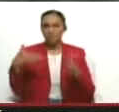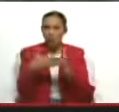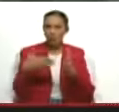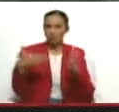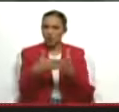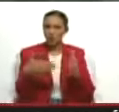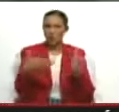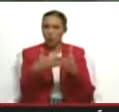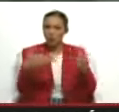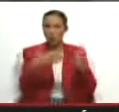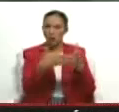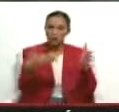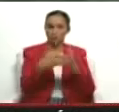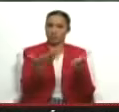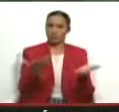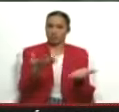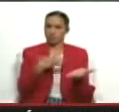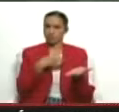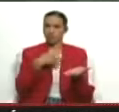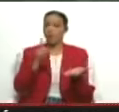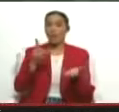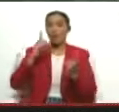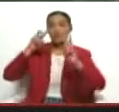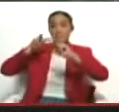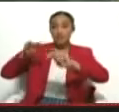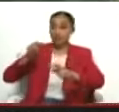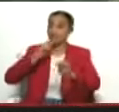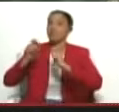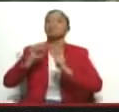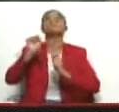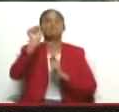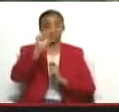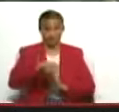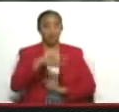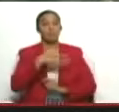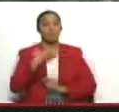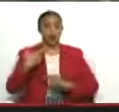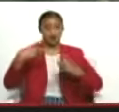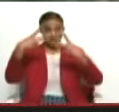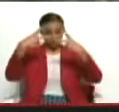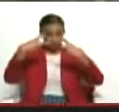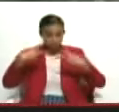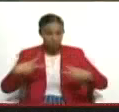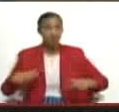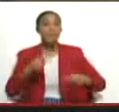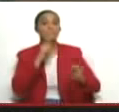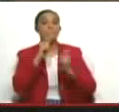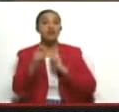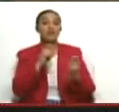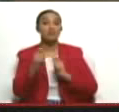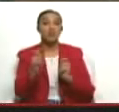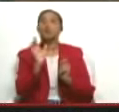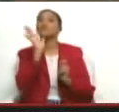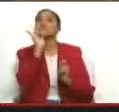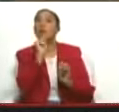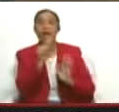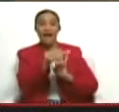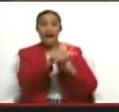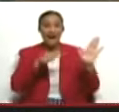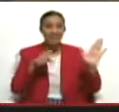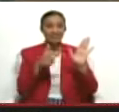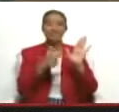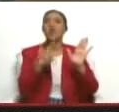investigado me estoy enterando porque eso no existe no hay ningún organismo ningún artículo En ningún lugar del mundo que le dé